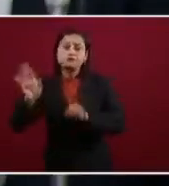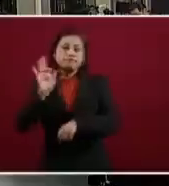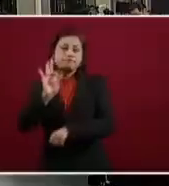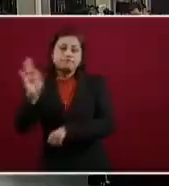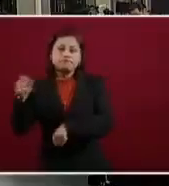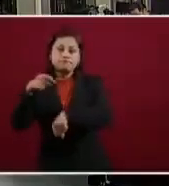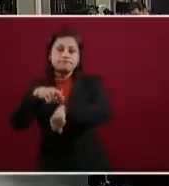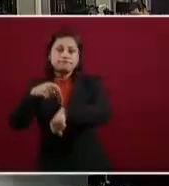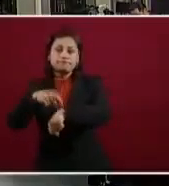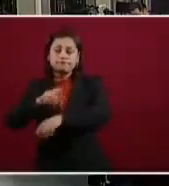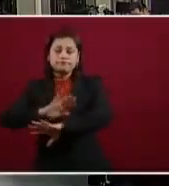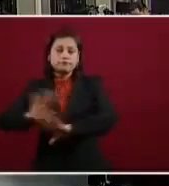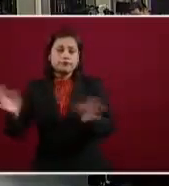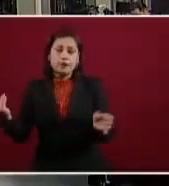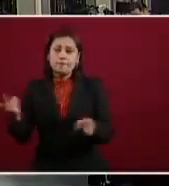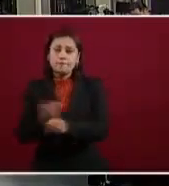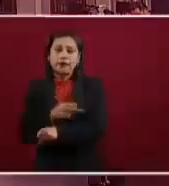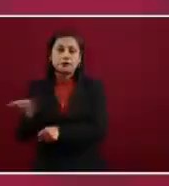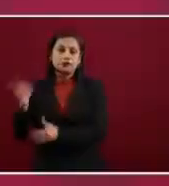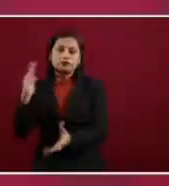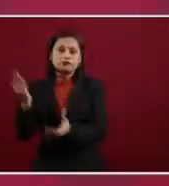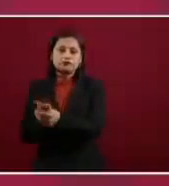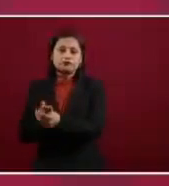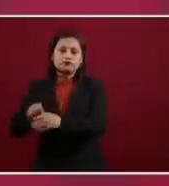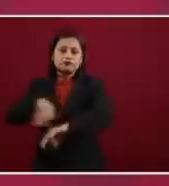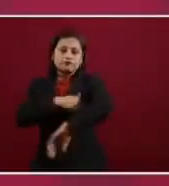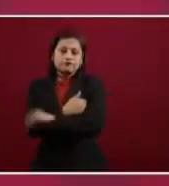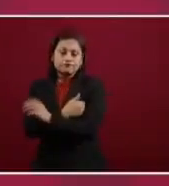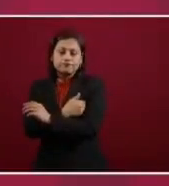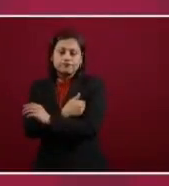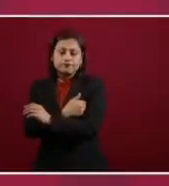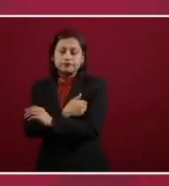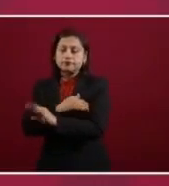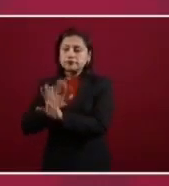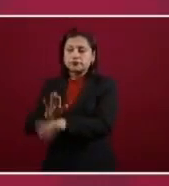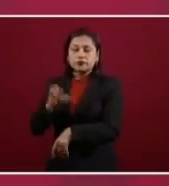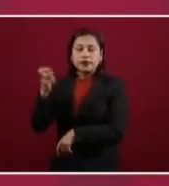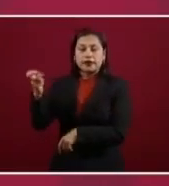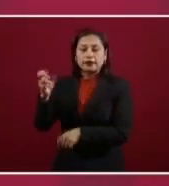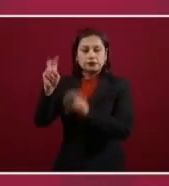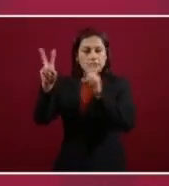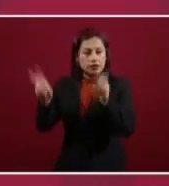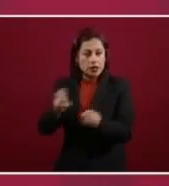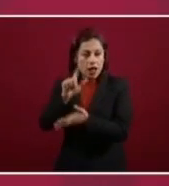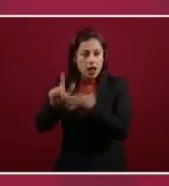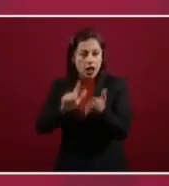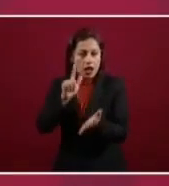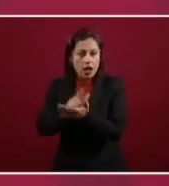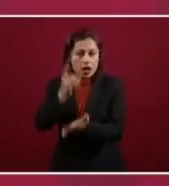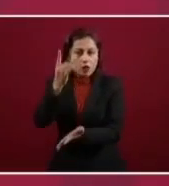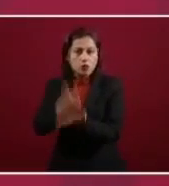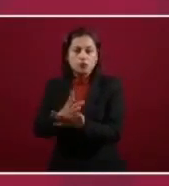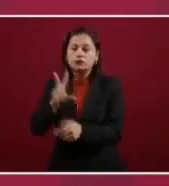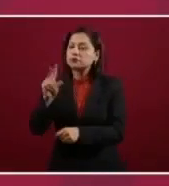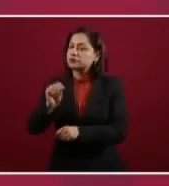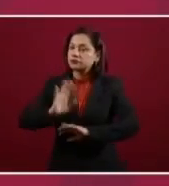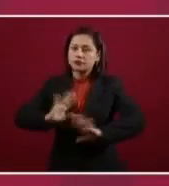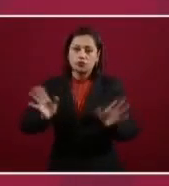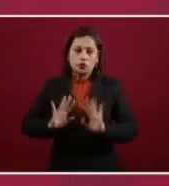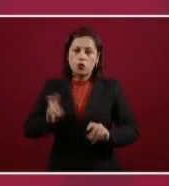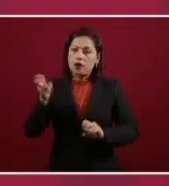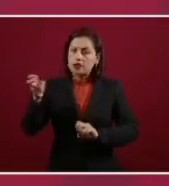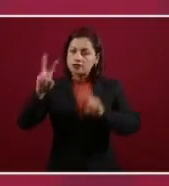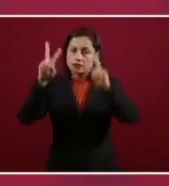pero ese no es un asunto nada más legal este es un asunto que tiene que ver con derechos